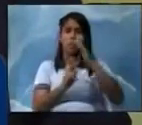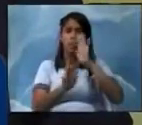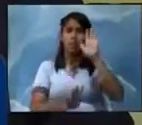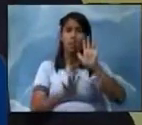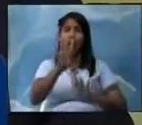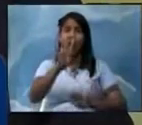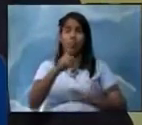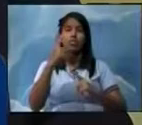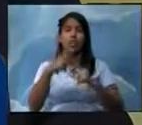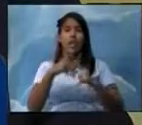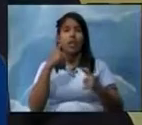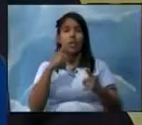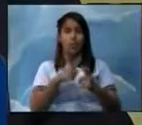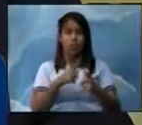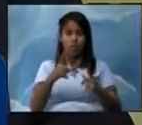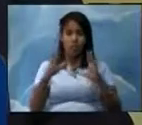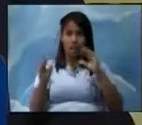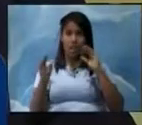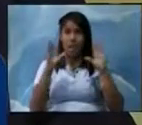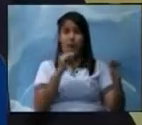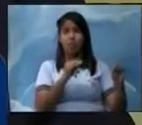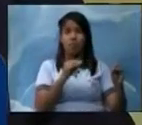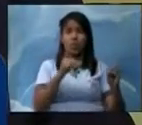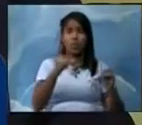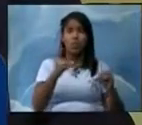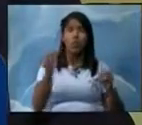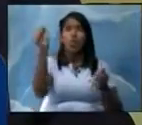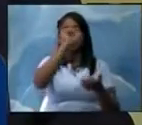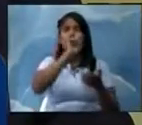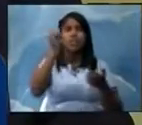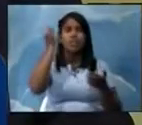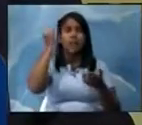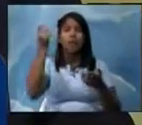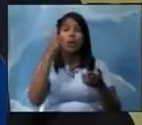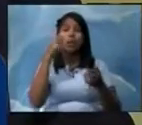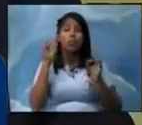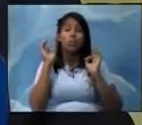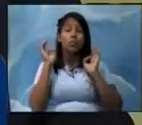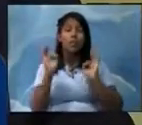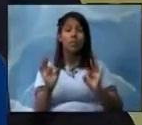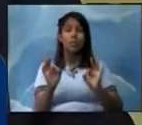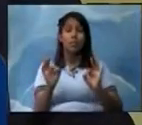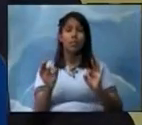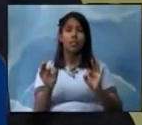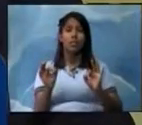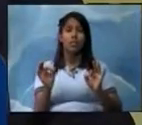14 entonces habló sabia y prudentemente